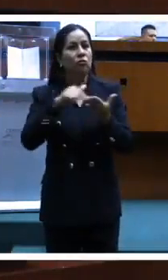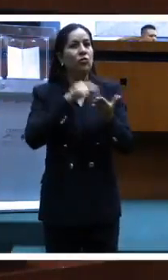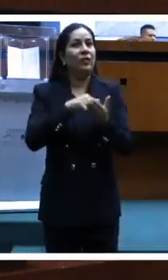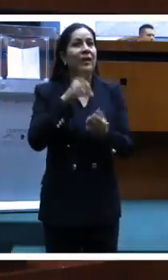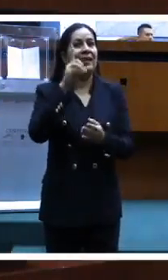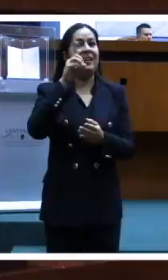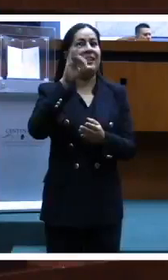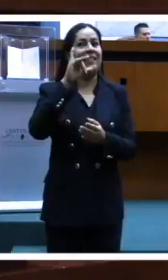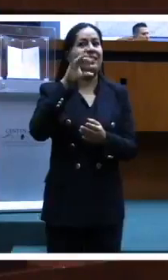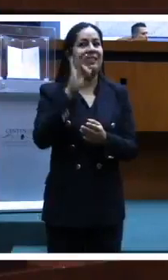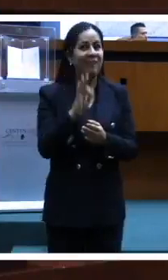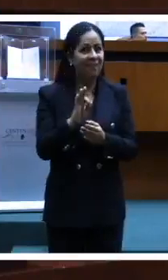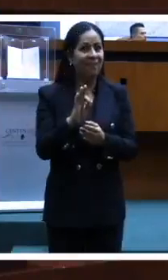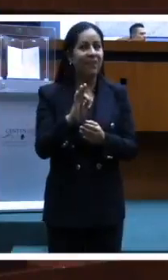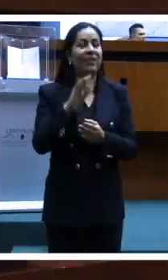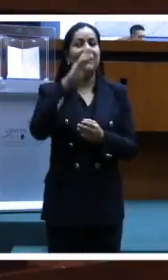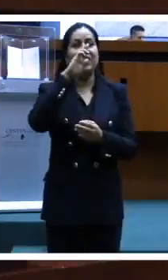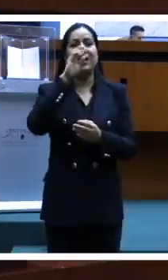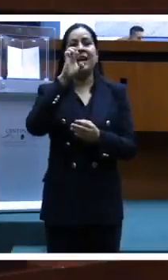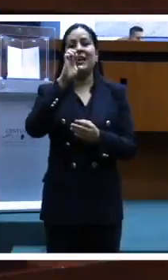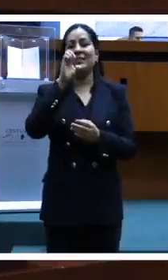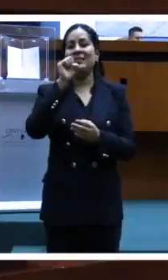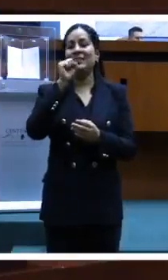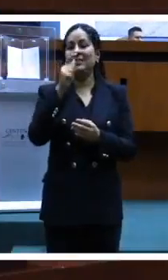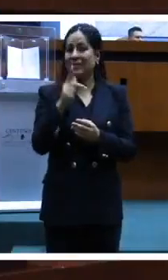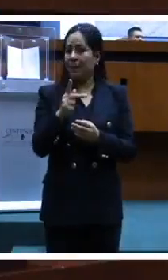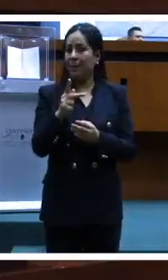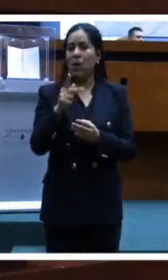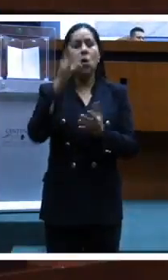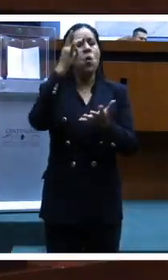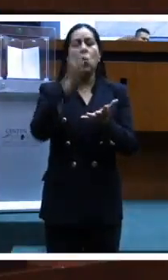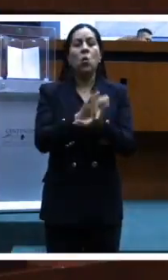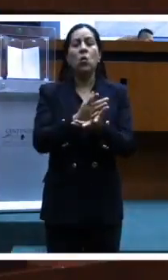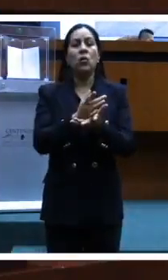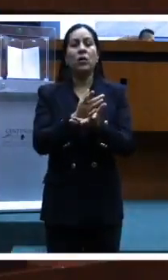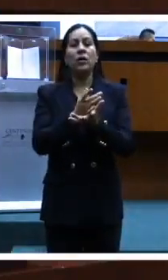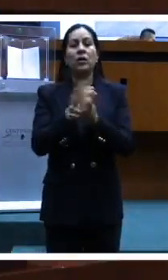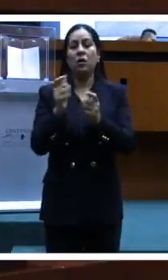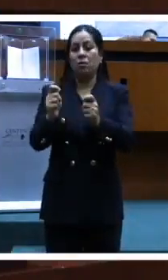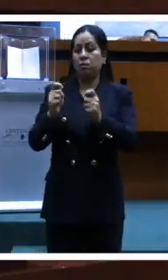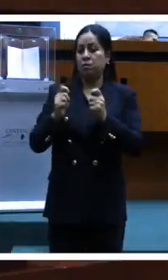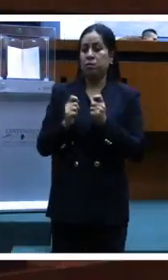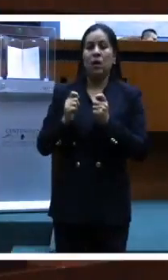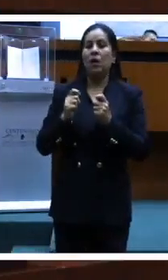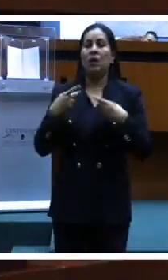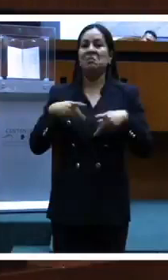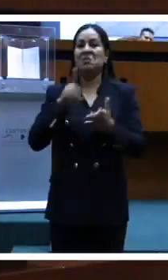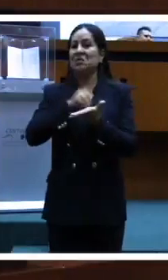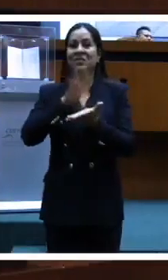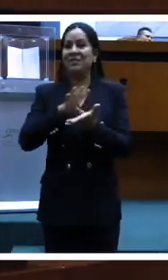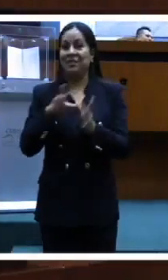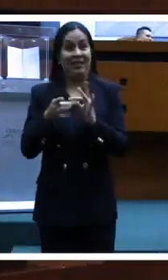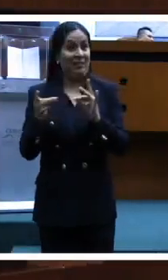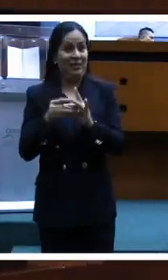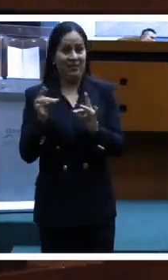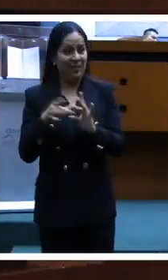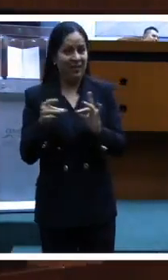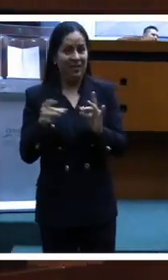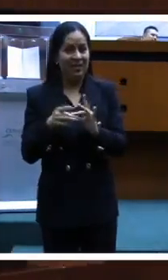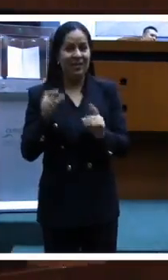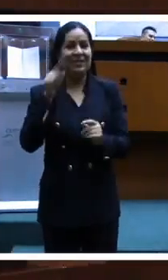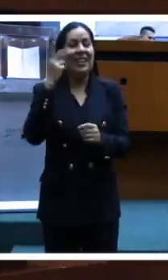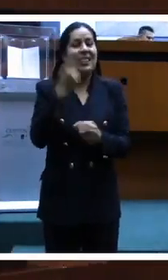DIF y la Secretaría de Educación no se encarguen exclusivamente de las personas con discapacidad, porque déjenme decirles que